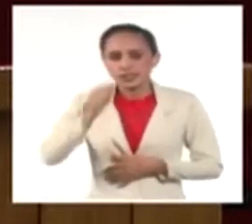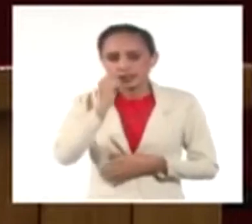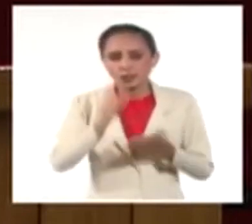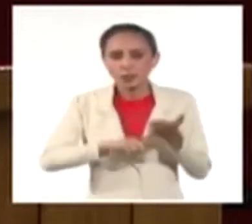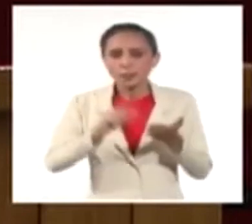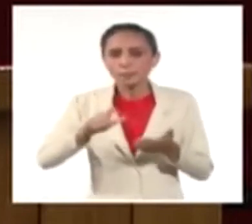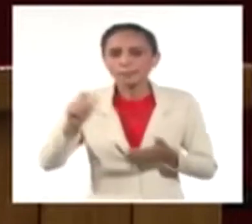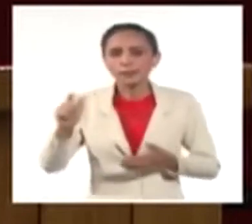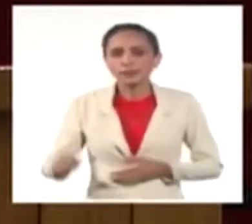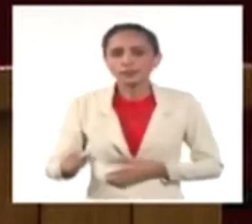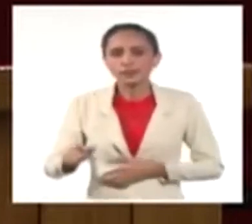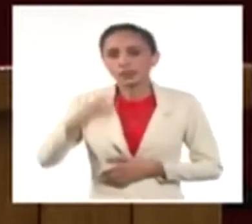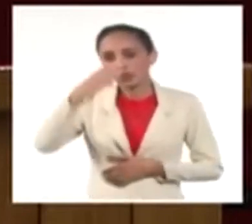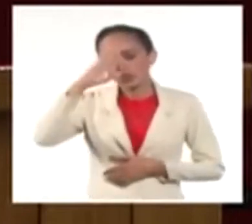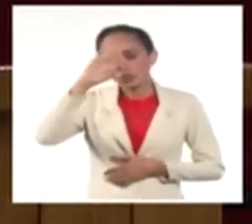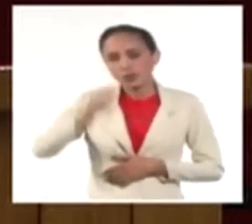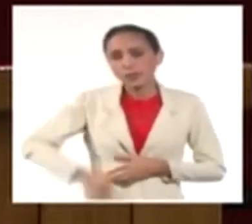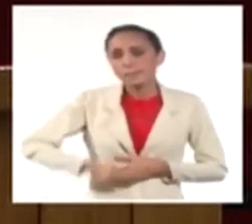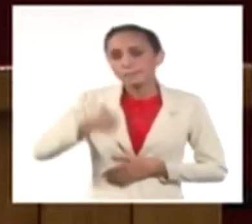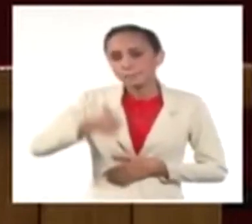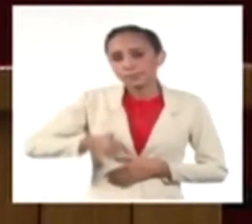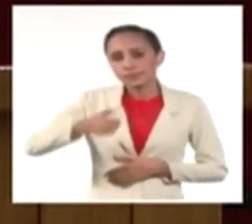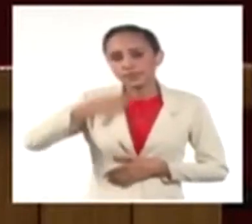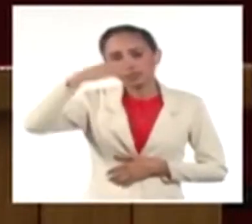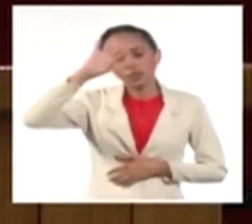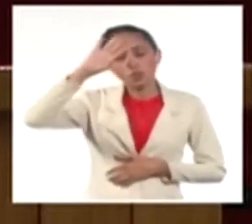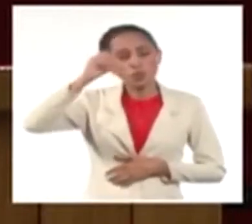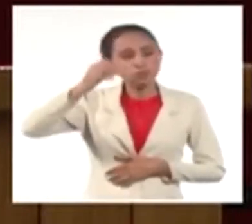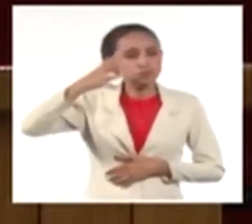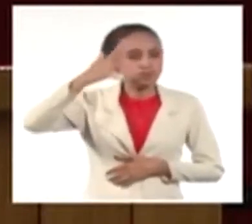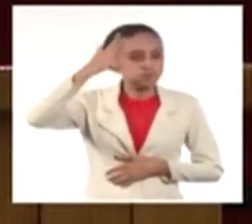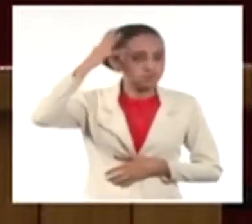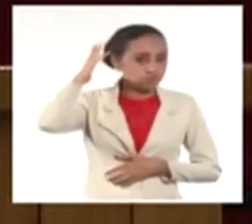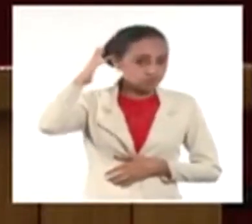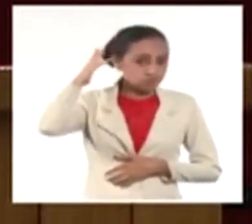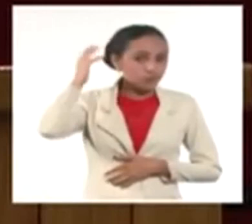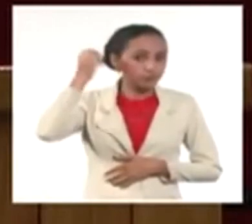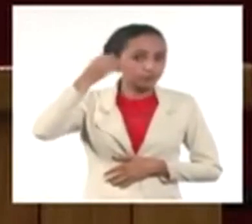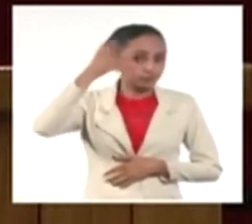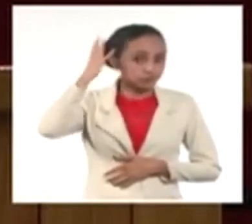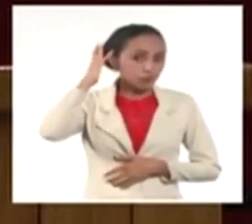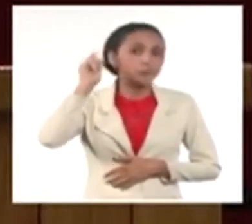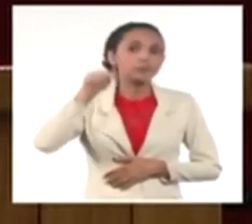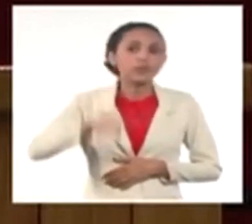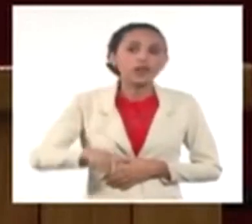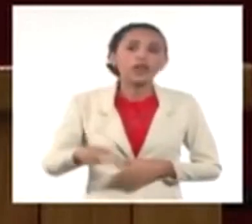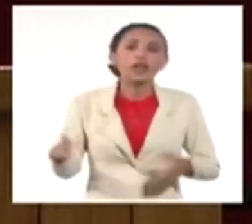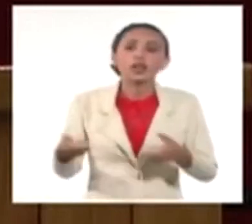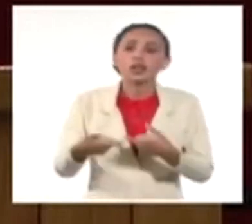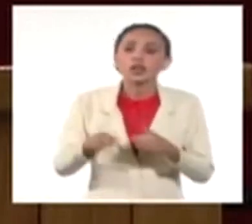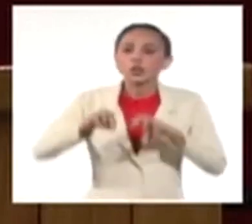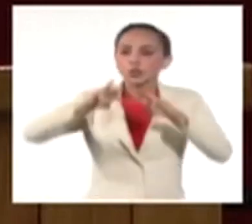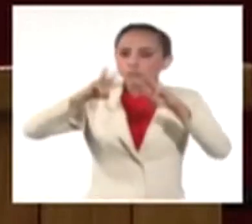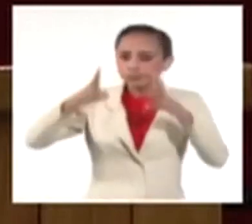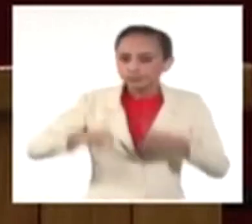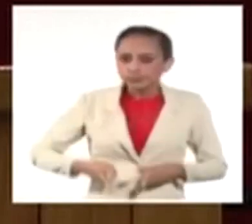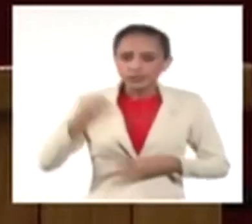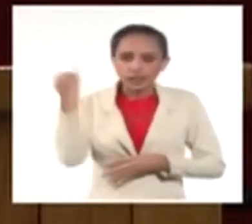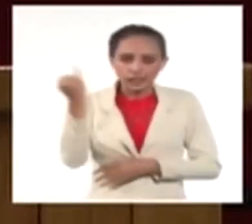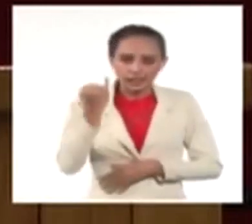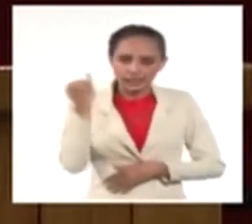de Cuba y presidente de la República, Miguel Díaz-Canel Bermúdez, en el encuentro virtual